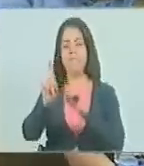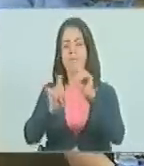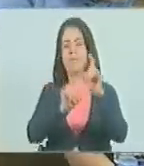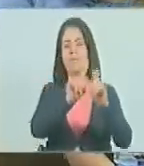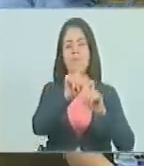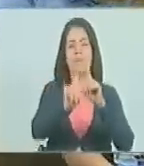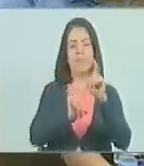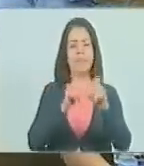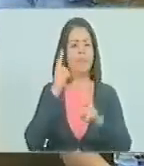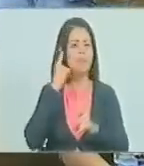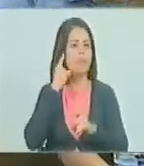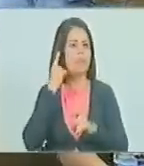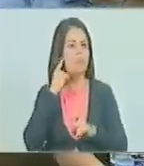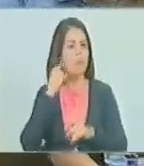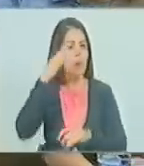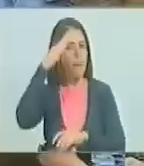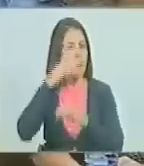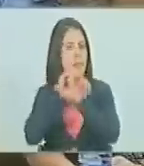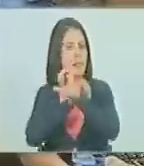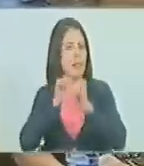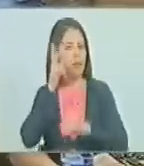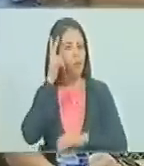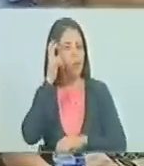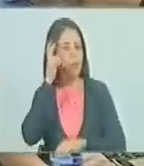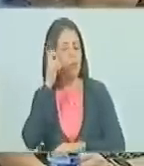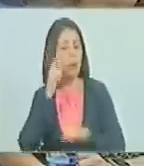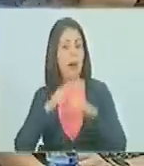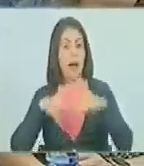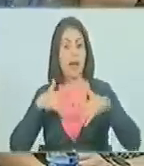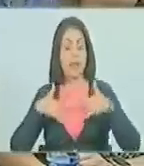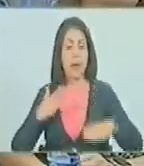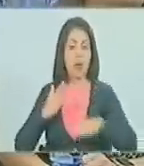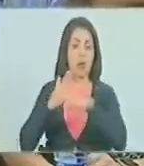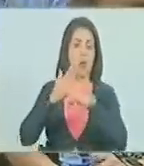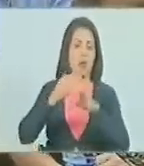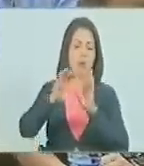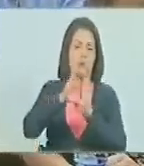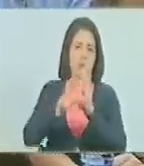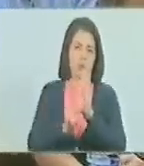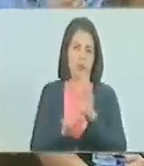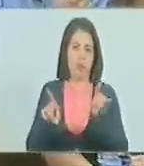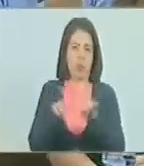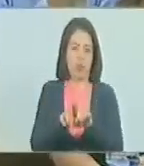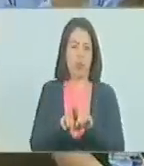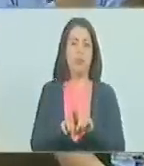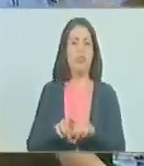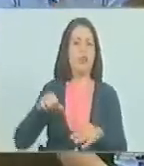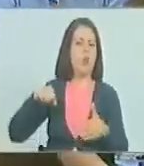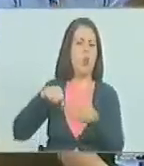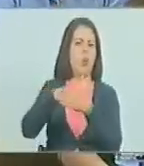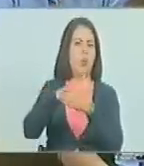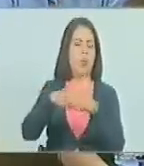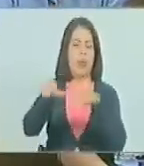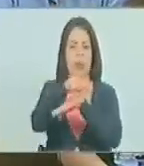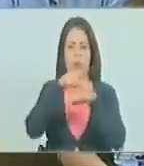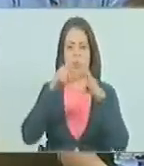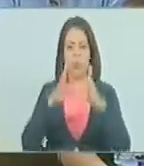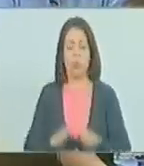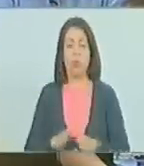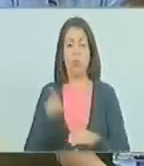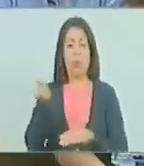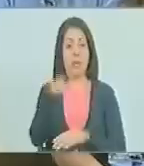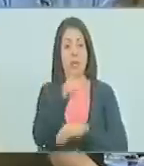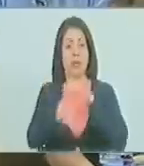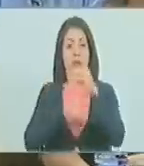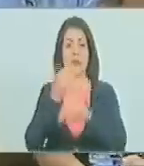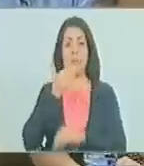oído de los militares para un acto inconstitucional como es la de dar un golpe de Estado. Ellos